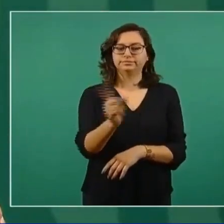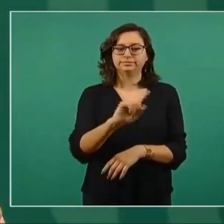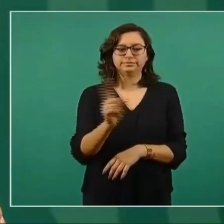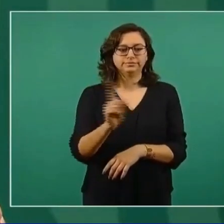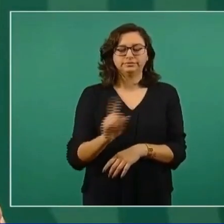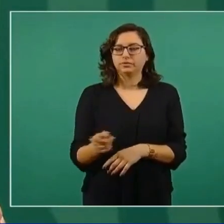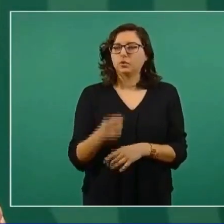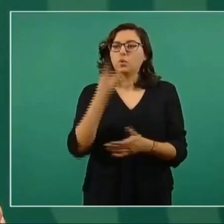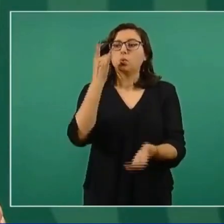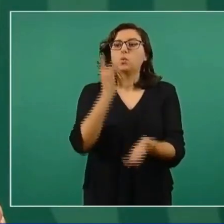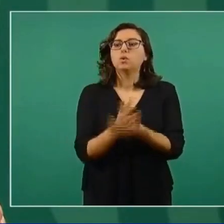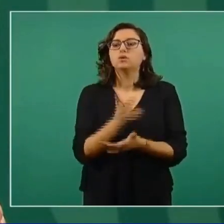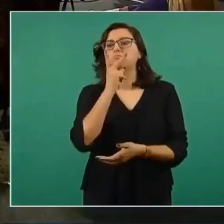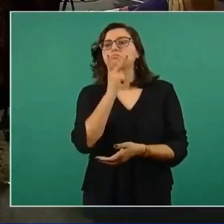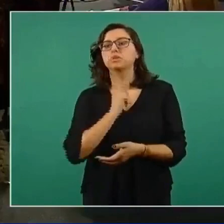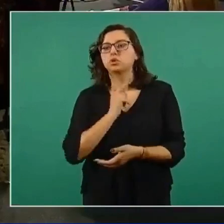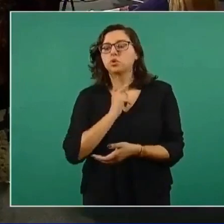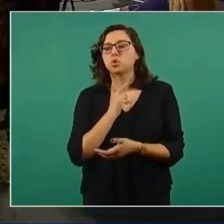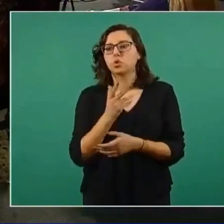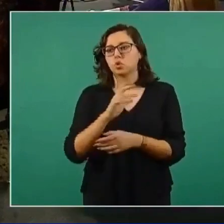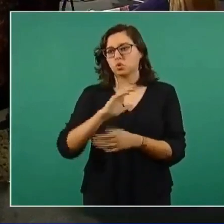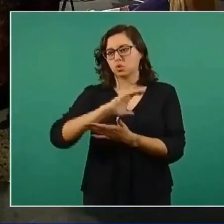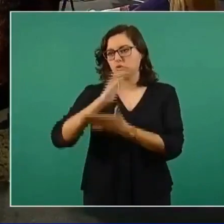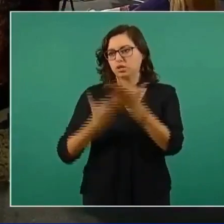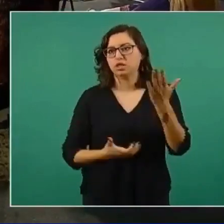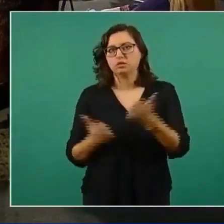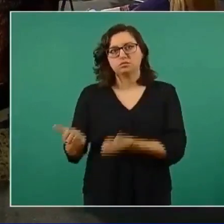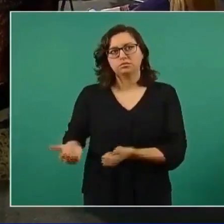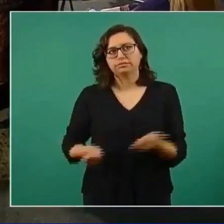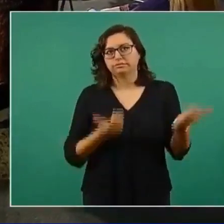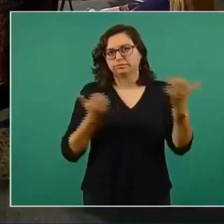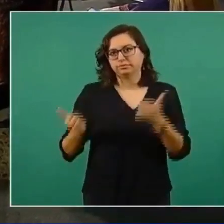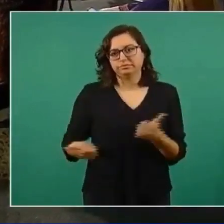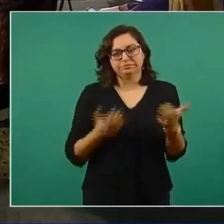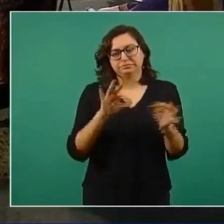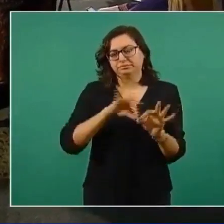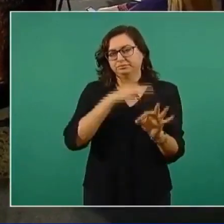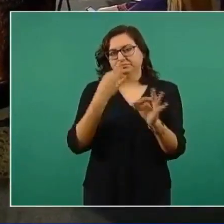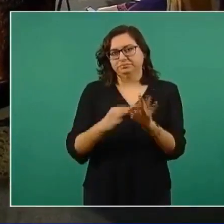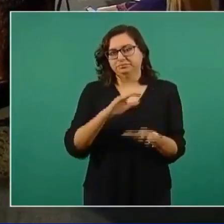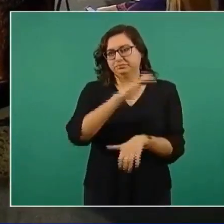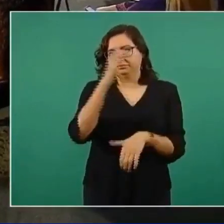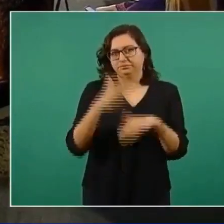continuaba. Entonces, lo que aquí comentó el director de Pemex,